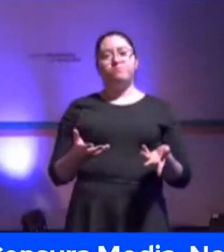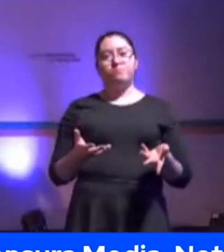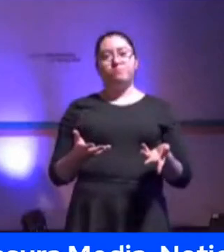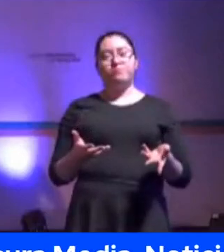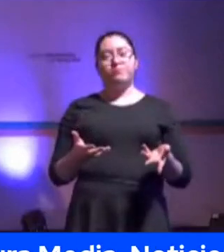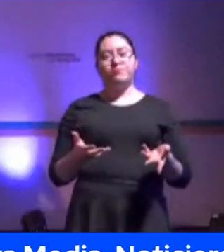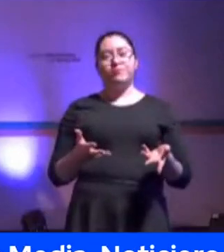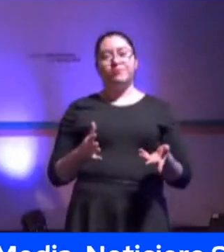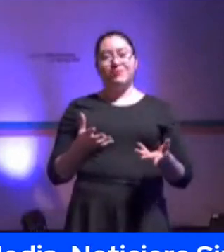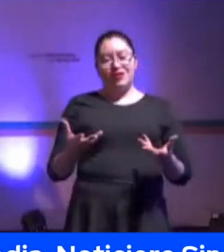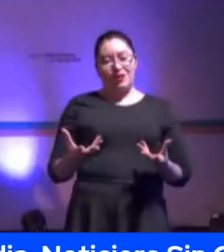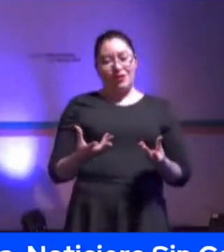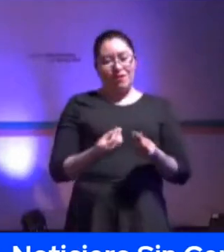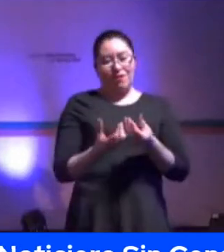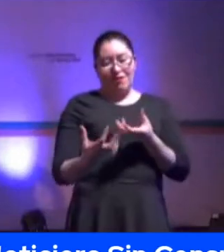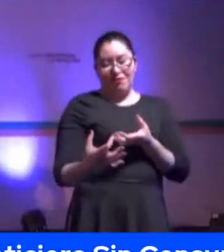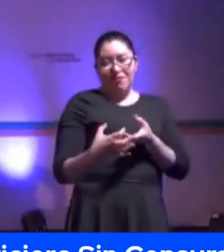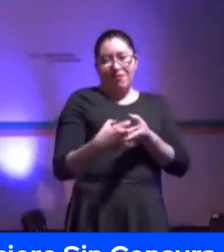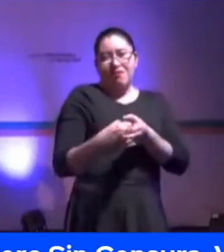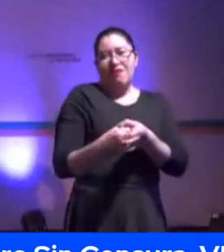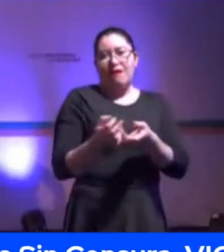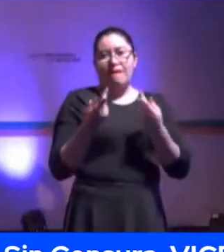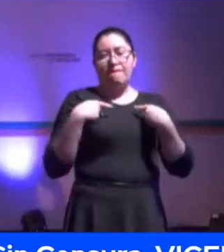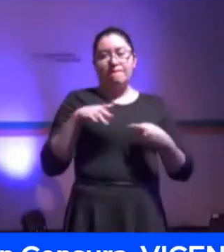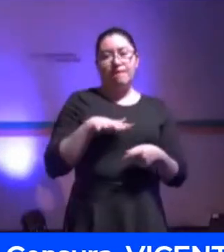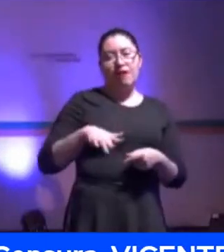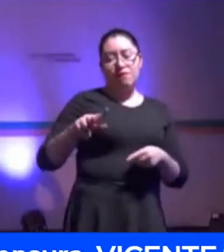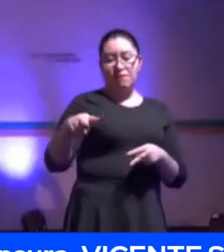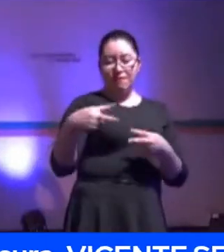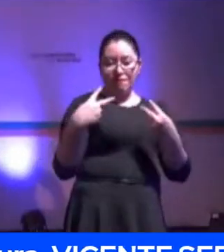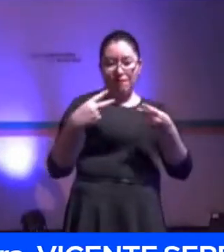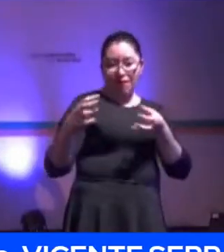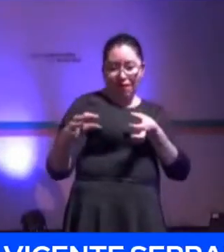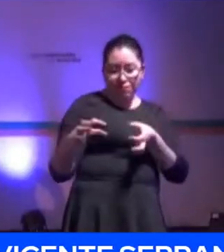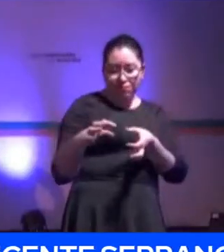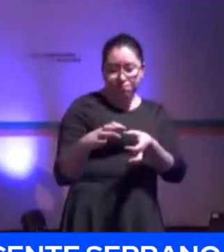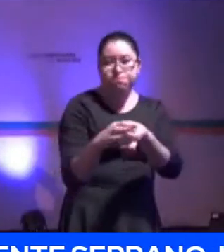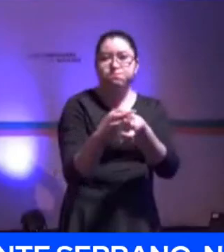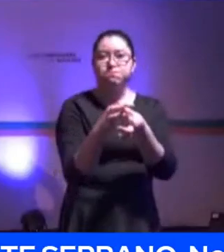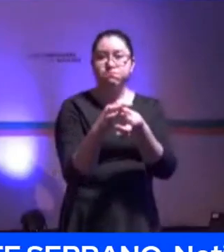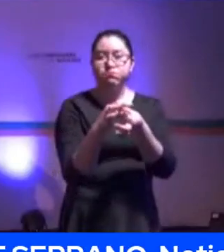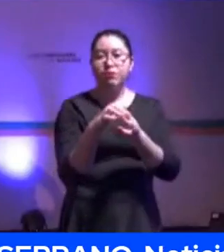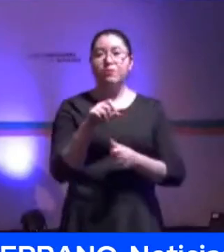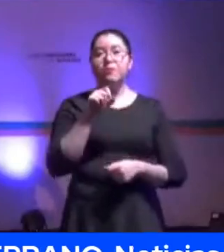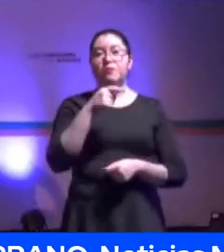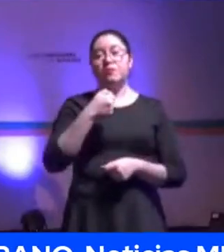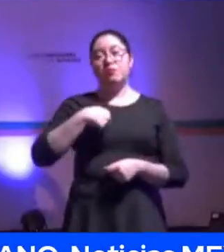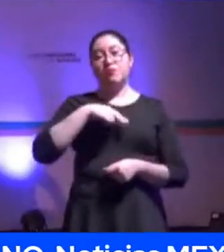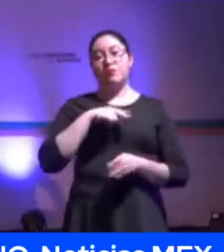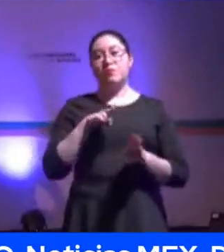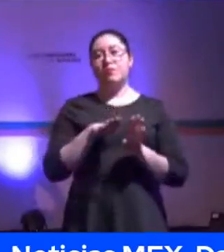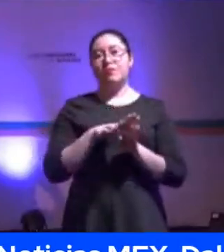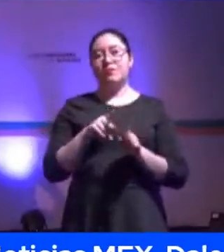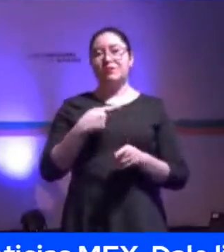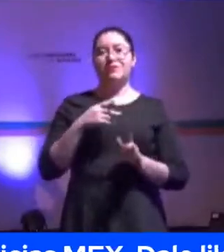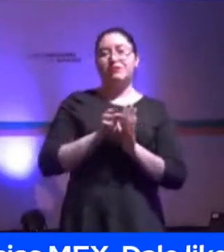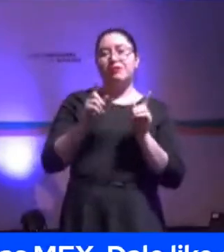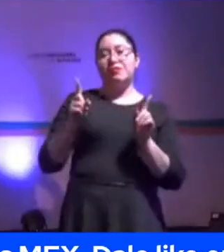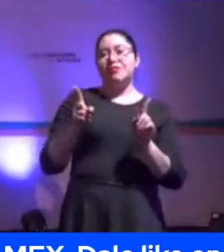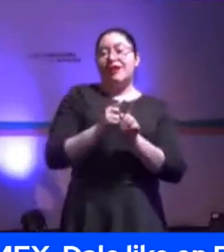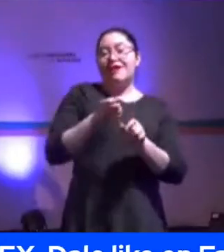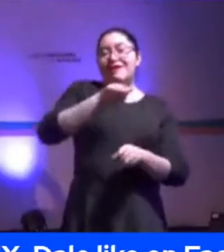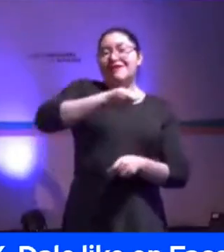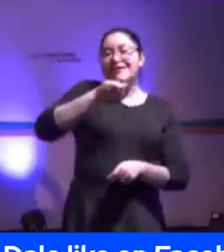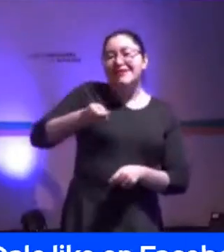una conexión con las audiencias, que empezábamos a generar, pues, esta, pues, de que nos vemos, nos saludamos, que